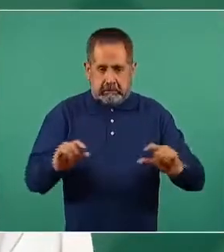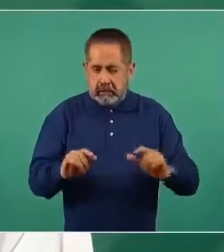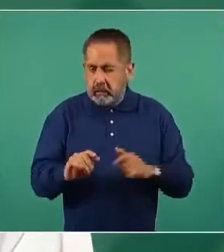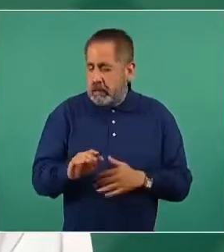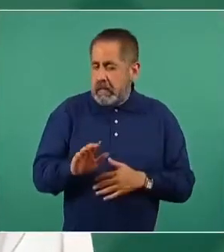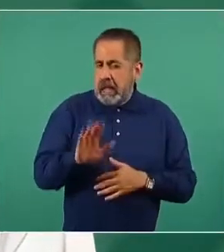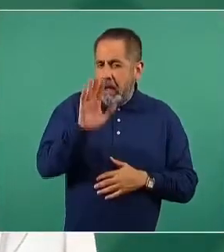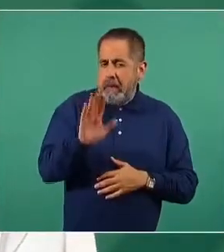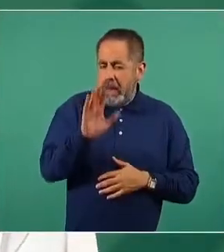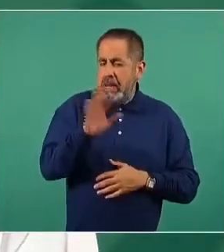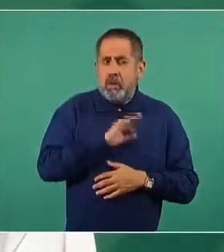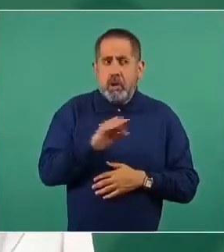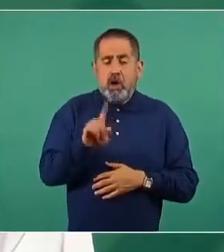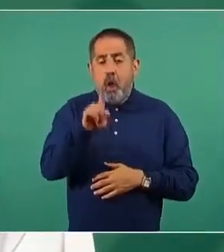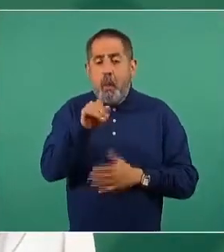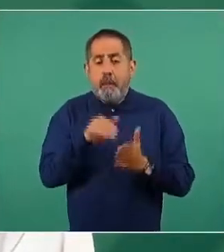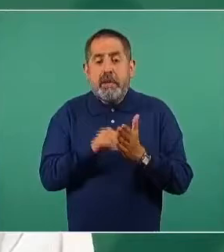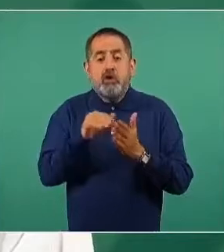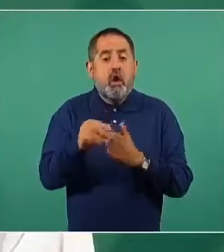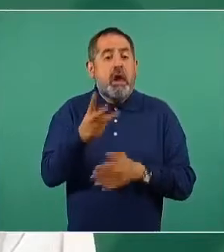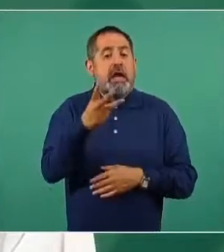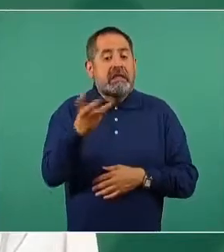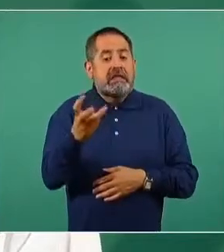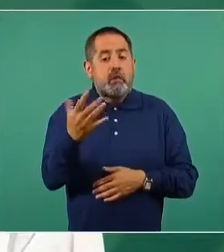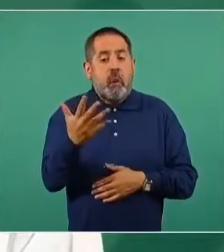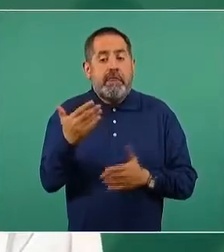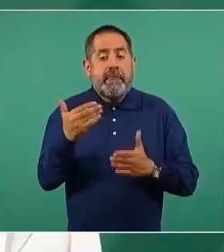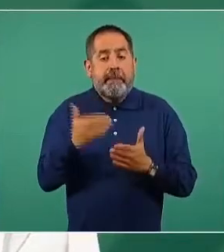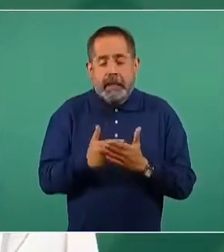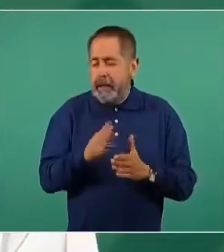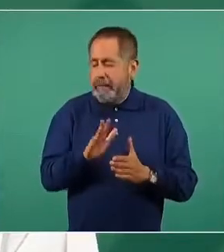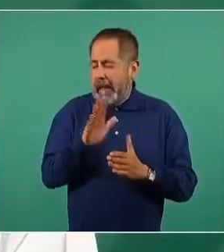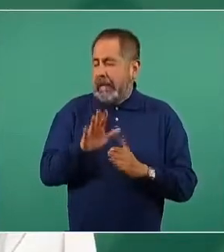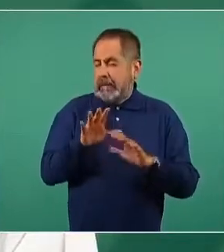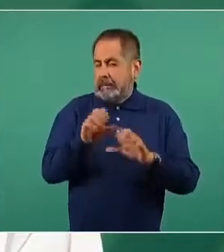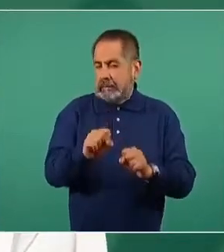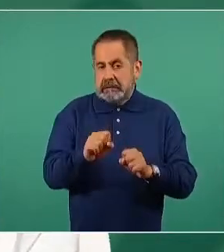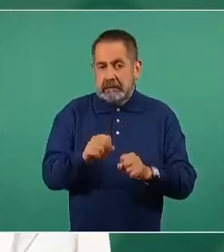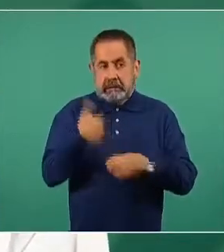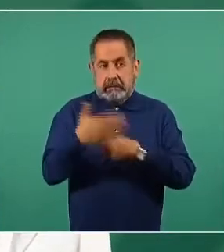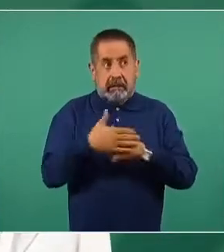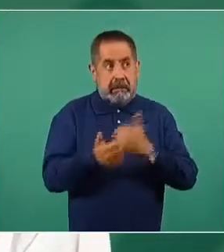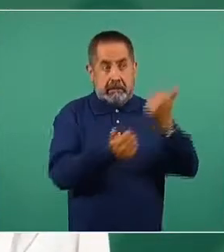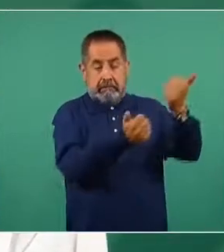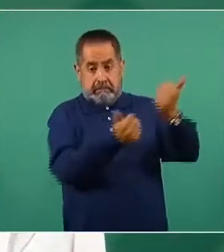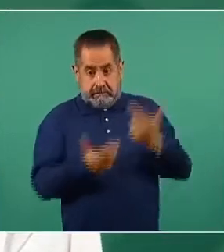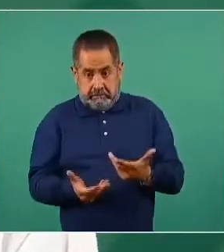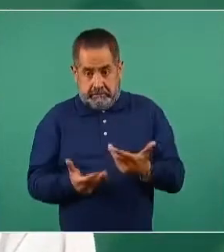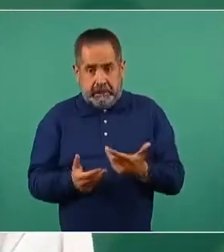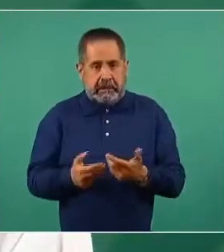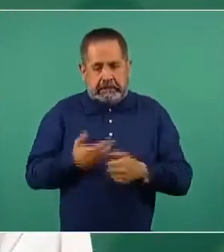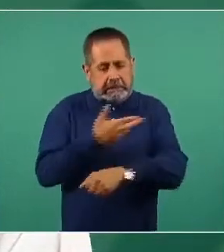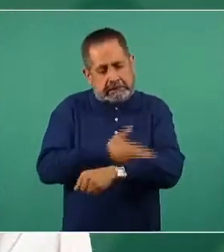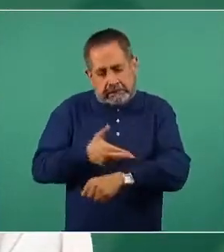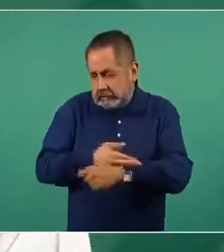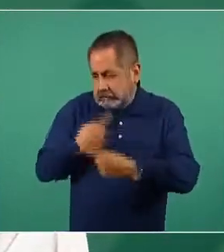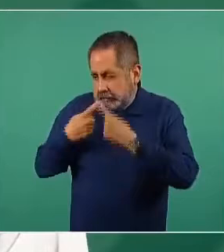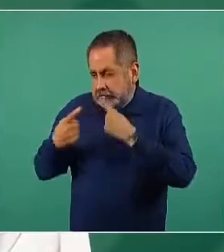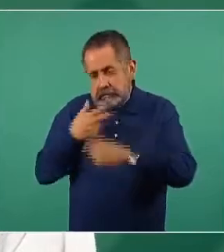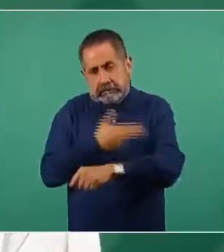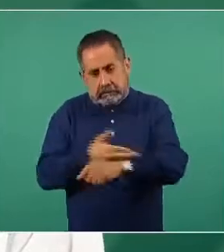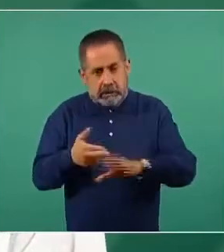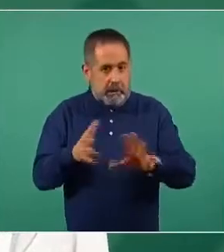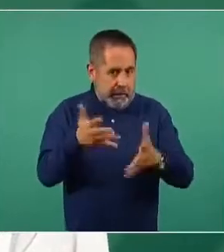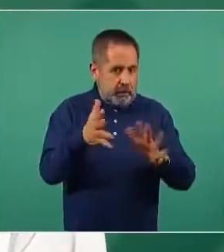Parece ser que está cerca de 1.350.000. Las que recibiríamos, se están afinando los detalles técnicos, pero